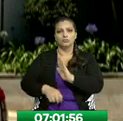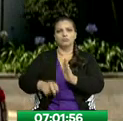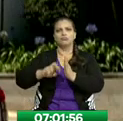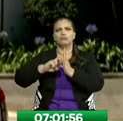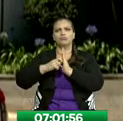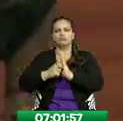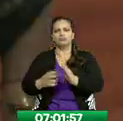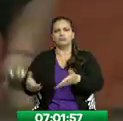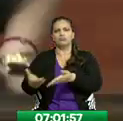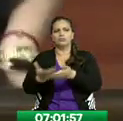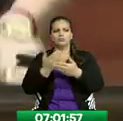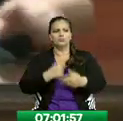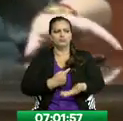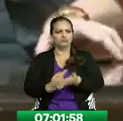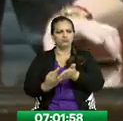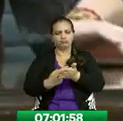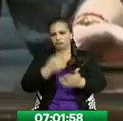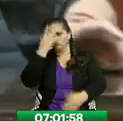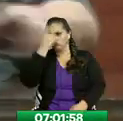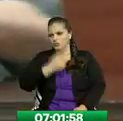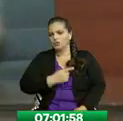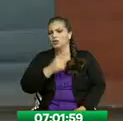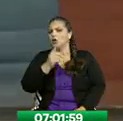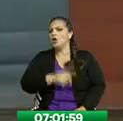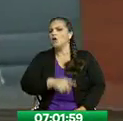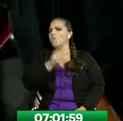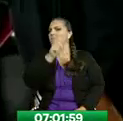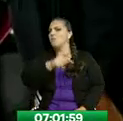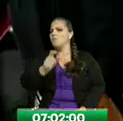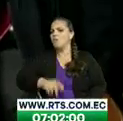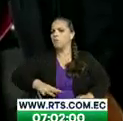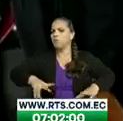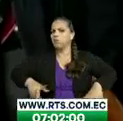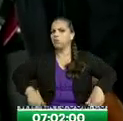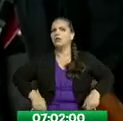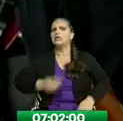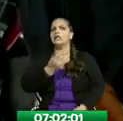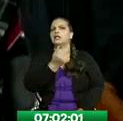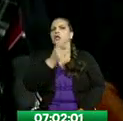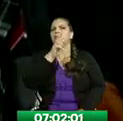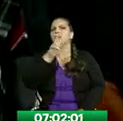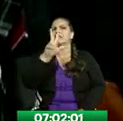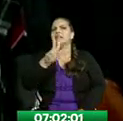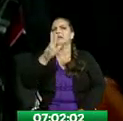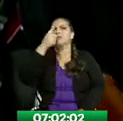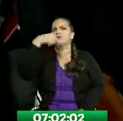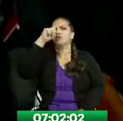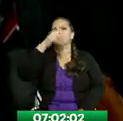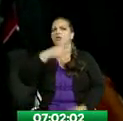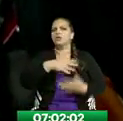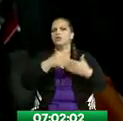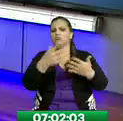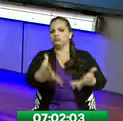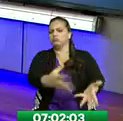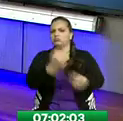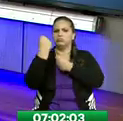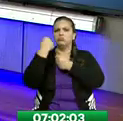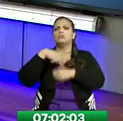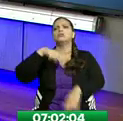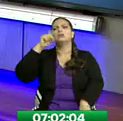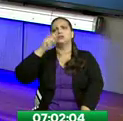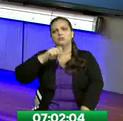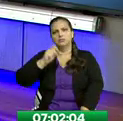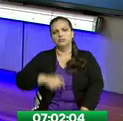de la resolución se la conocerá este viernes a las 9 de la mañana, informó Héctor Romero.